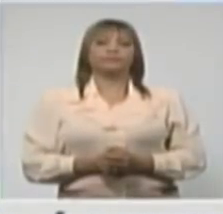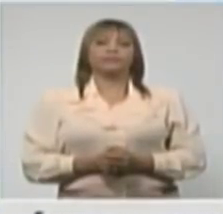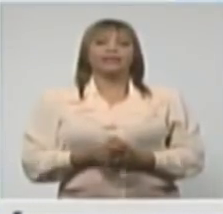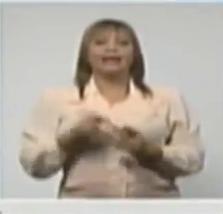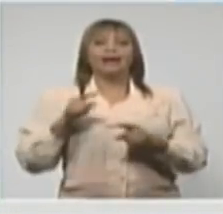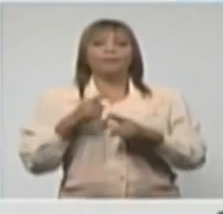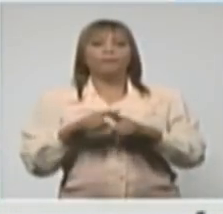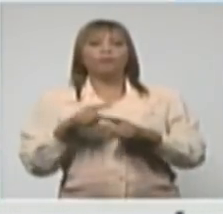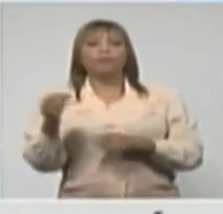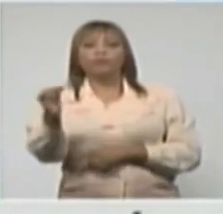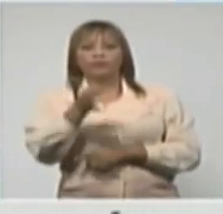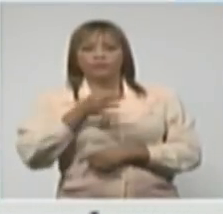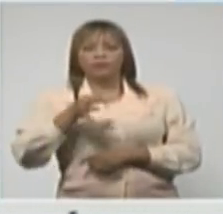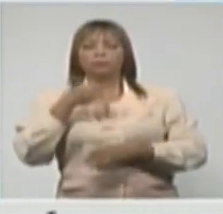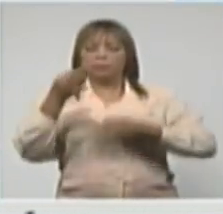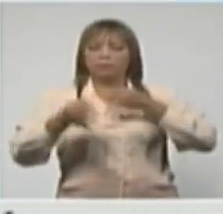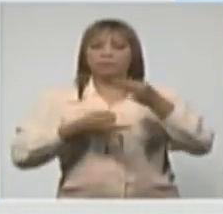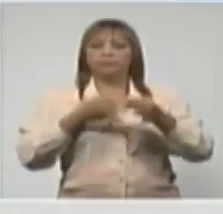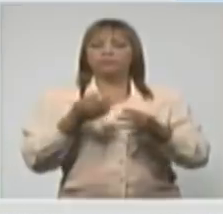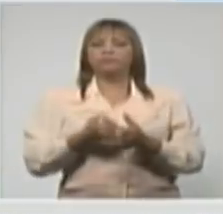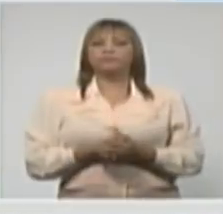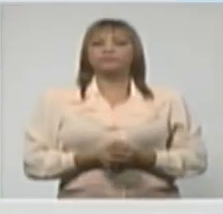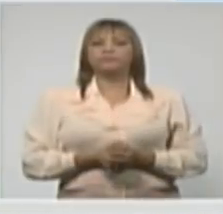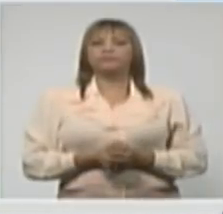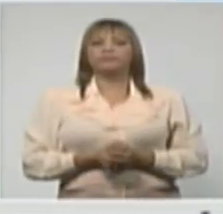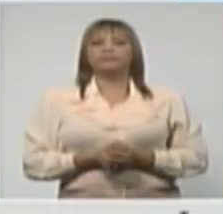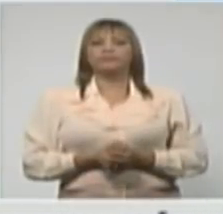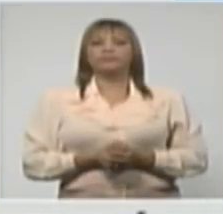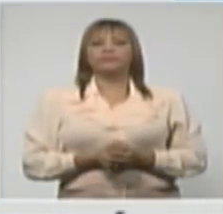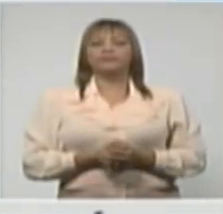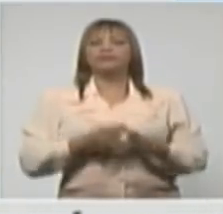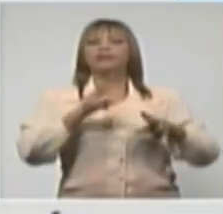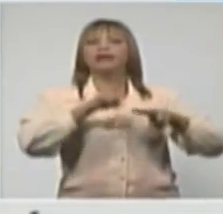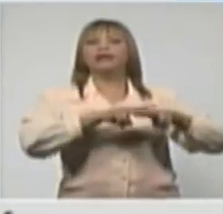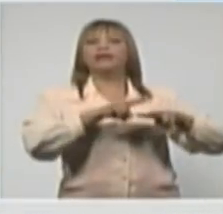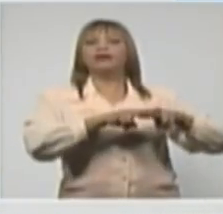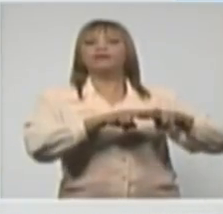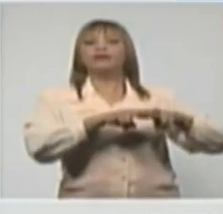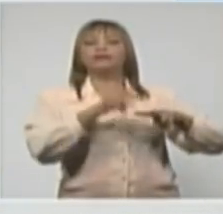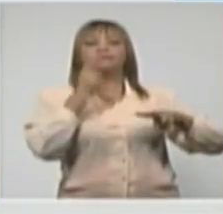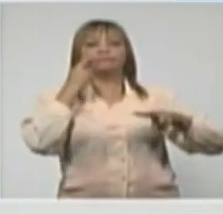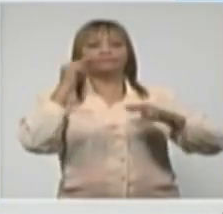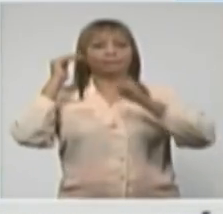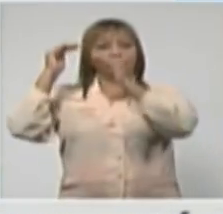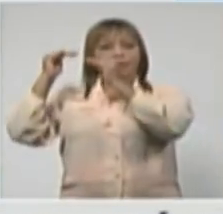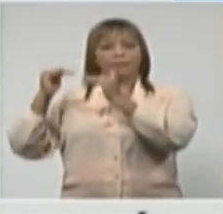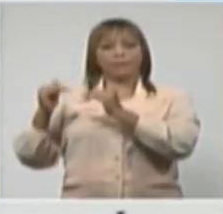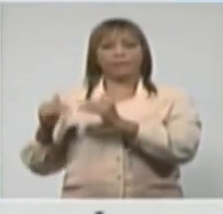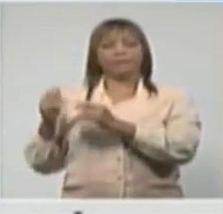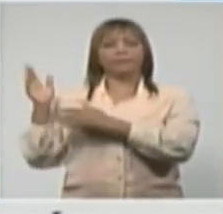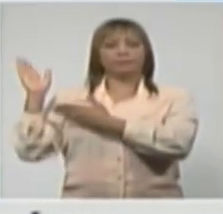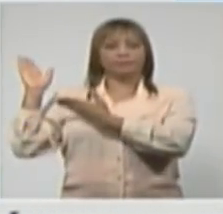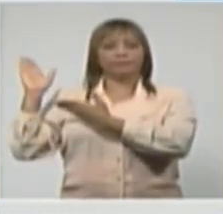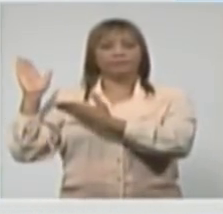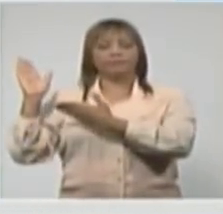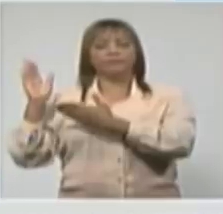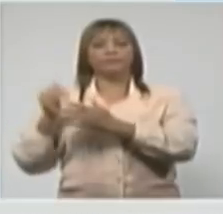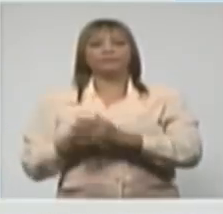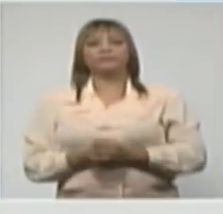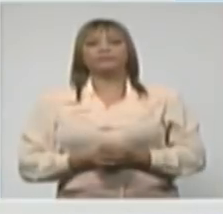municipio, el comportamiento es en La Habana, ahí tienen ustedes la distribución de los 11